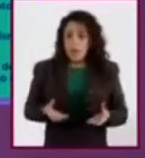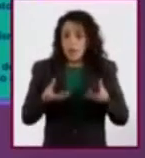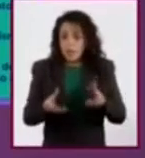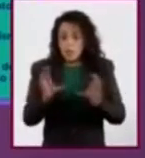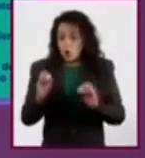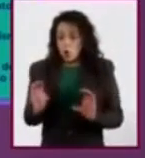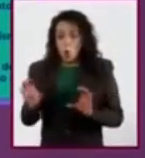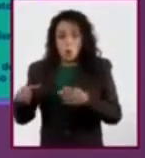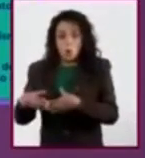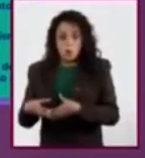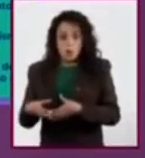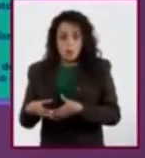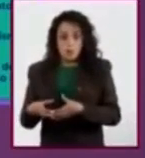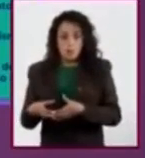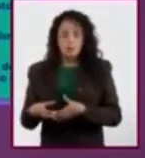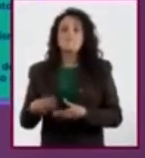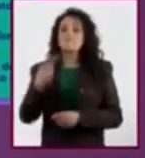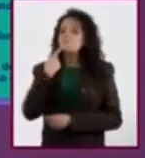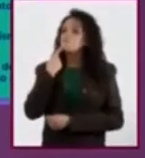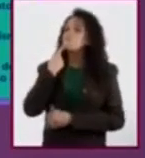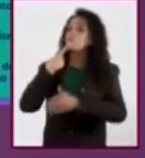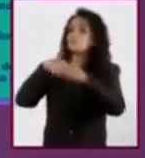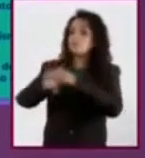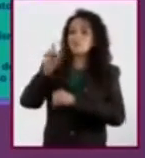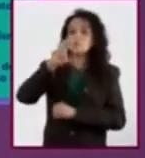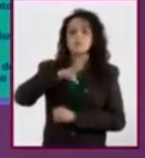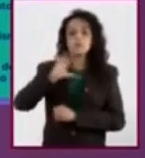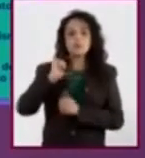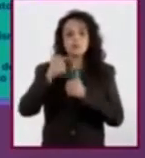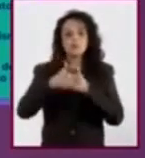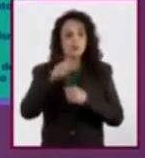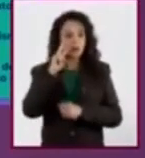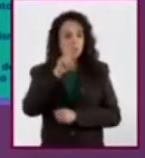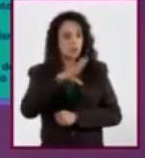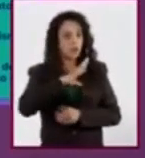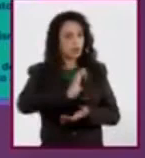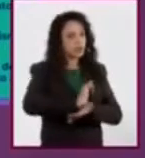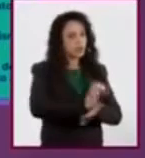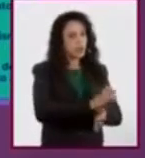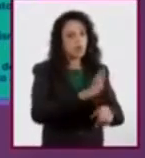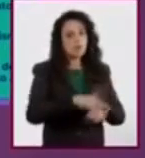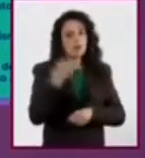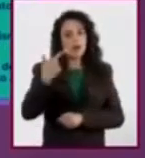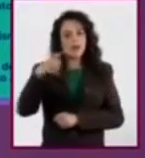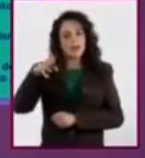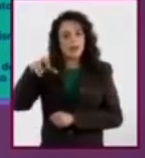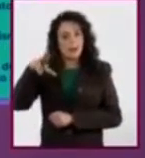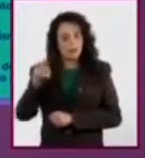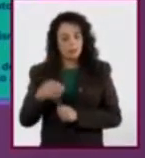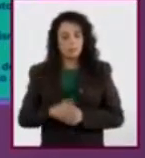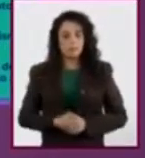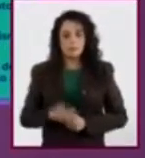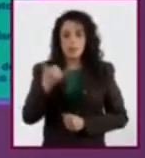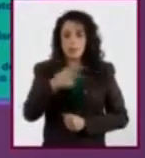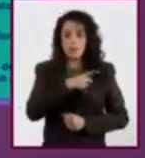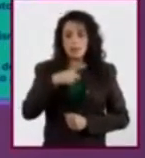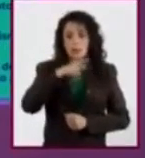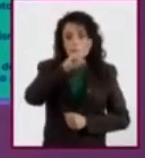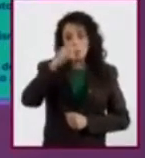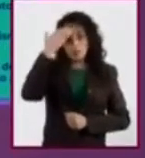comunidad. Denunciar actos de discriminación por género. Reconocer la igualdad de